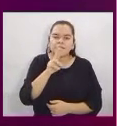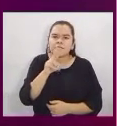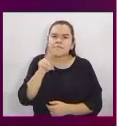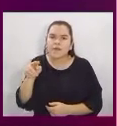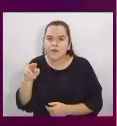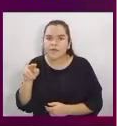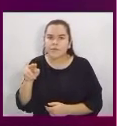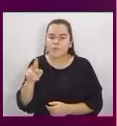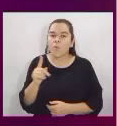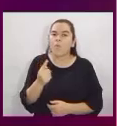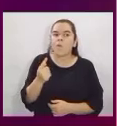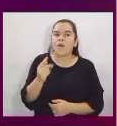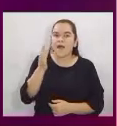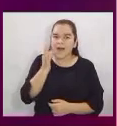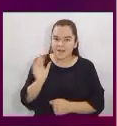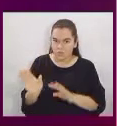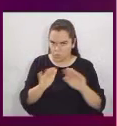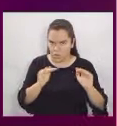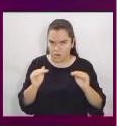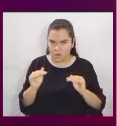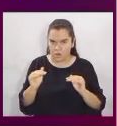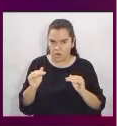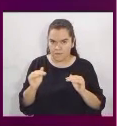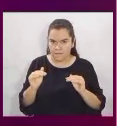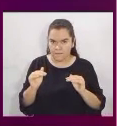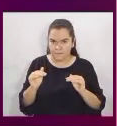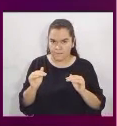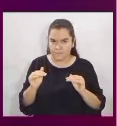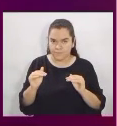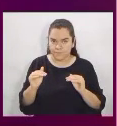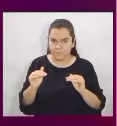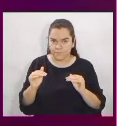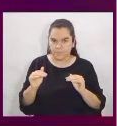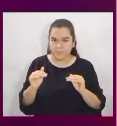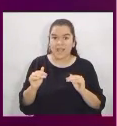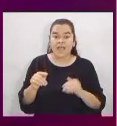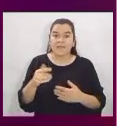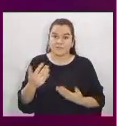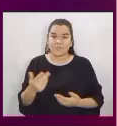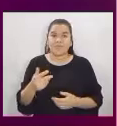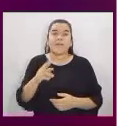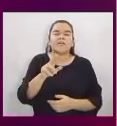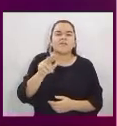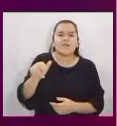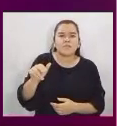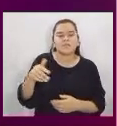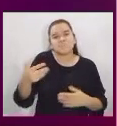todas comparten una característica, que es que